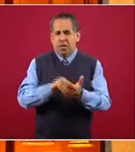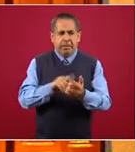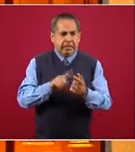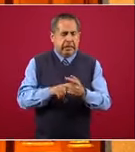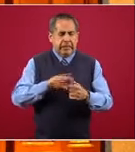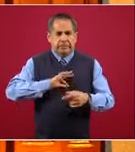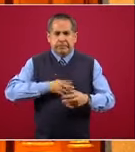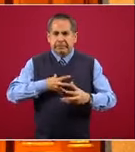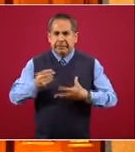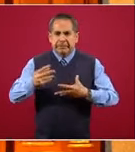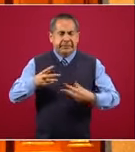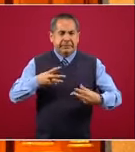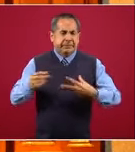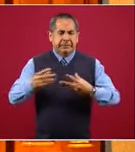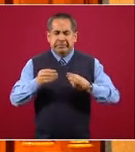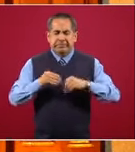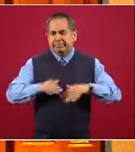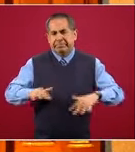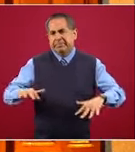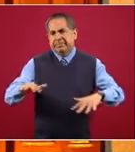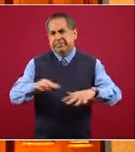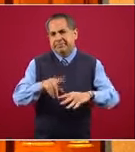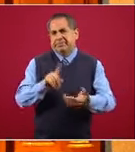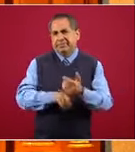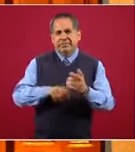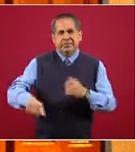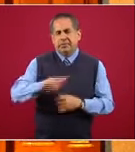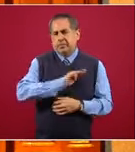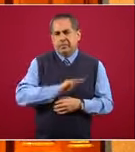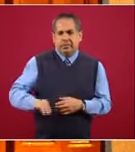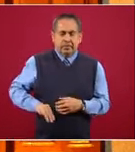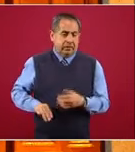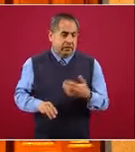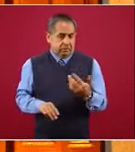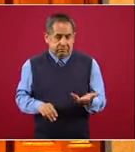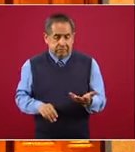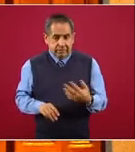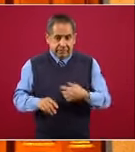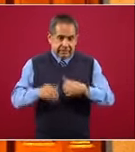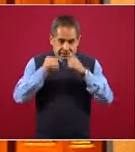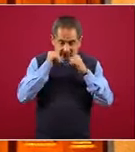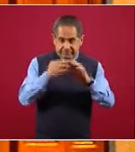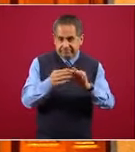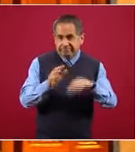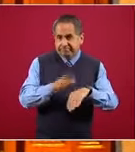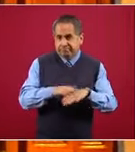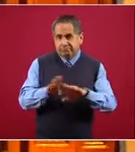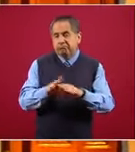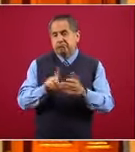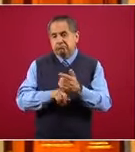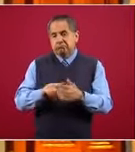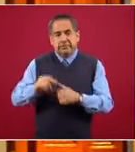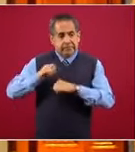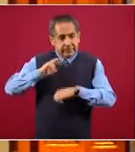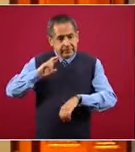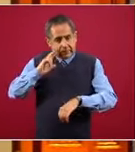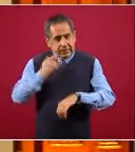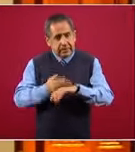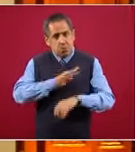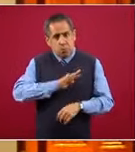de transmisión en estos municipios, entonces hay que atender las indicaciones de las autoridades